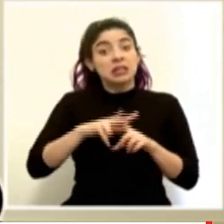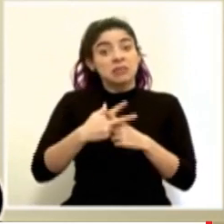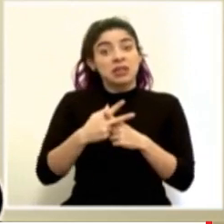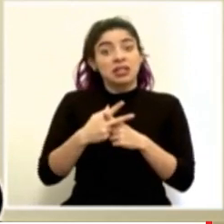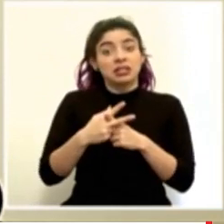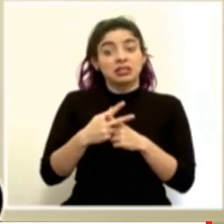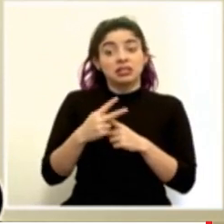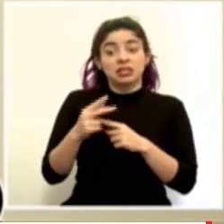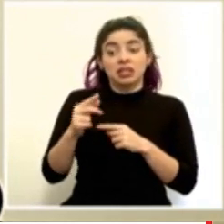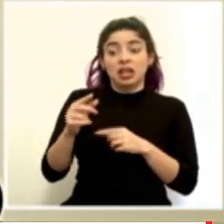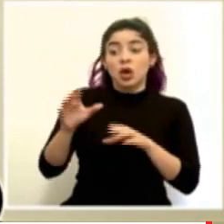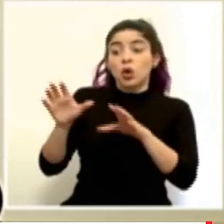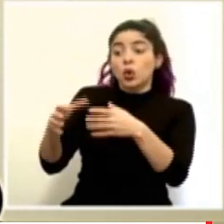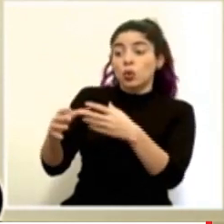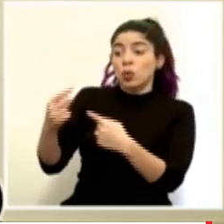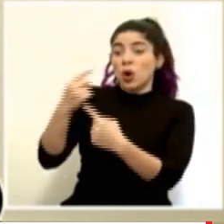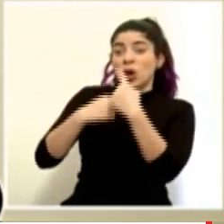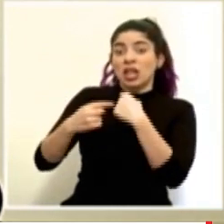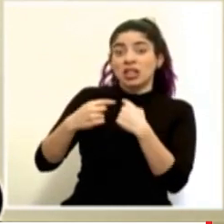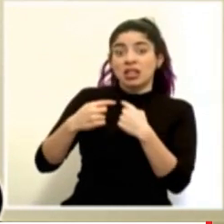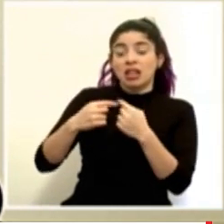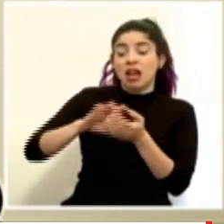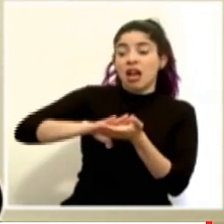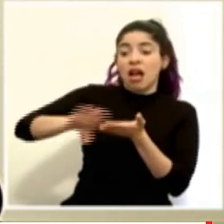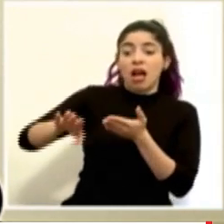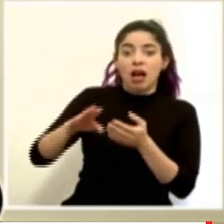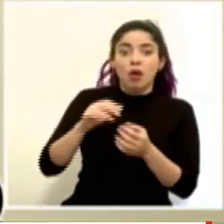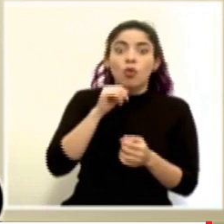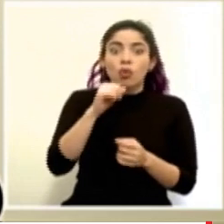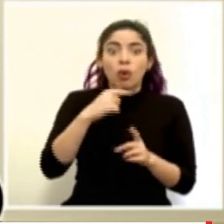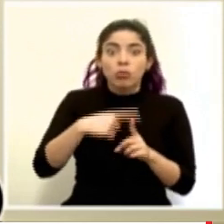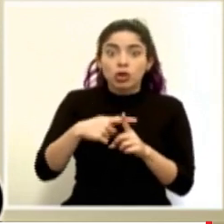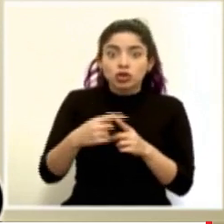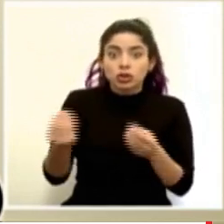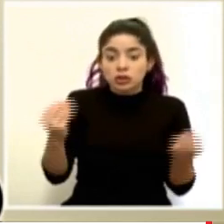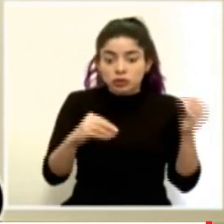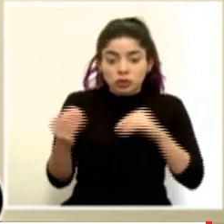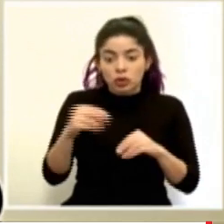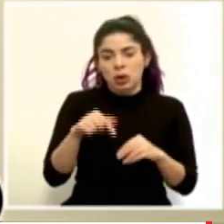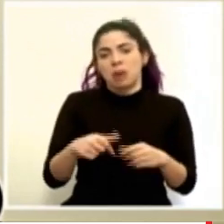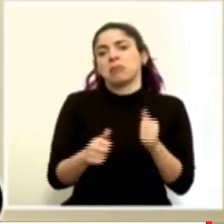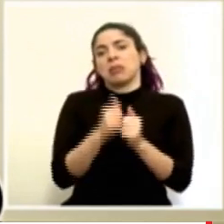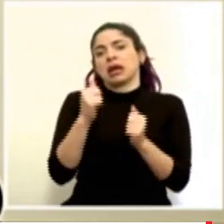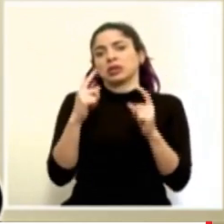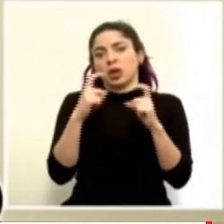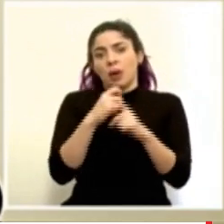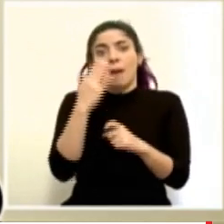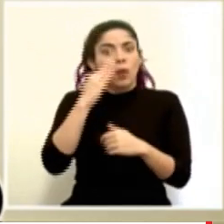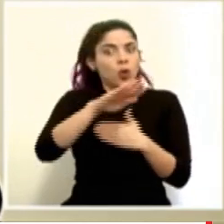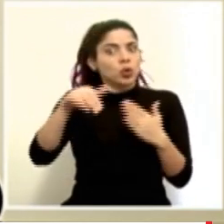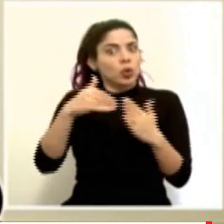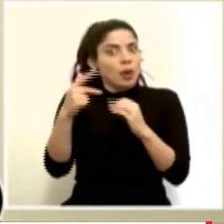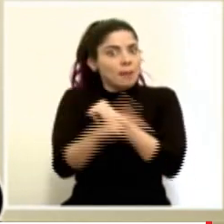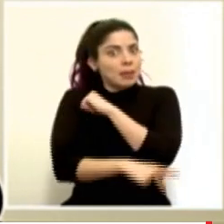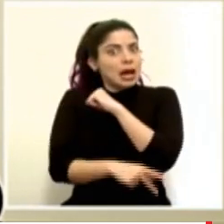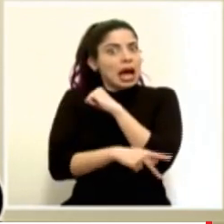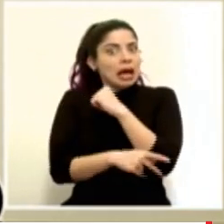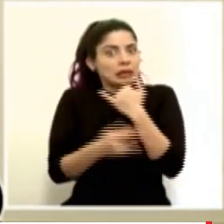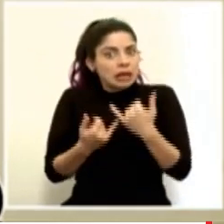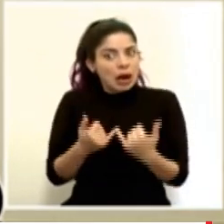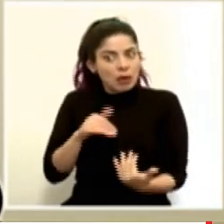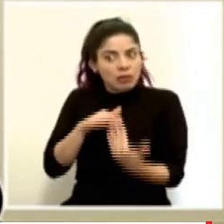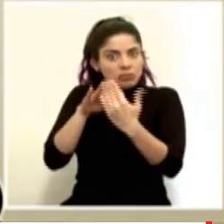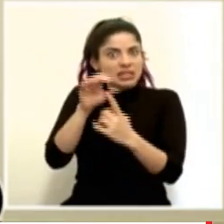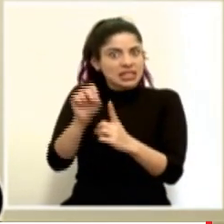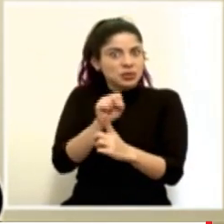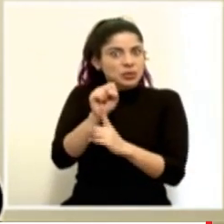hacer críticas los diferentes sectores y no encontramos esa ruta para construir, esto se complica mucho más, porque al final es todo el país el que está lidiando en medio